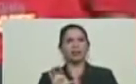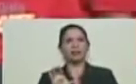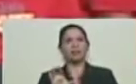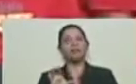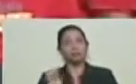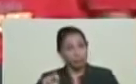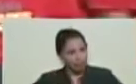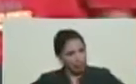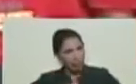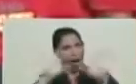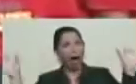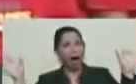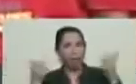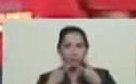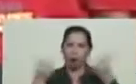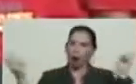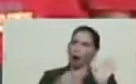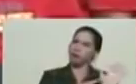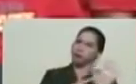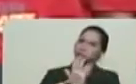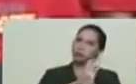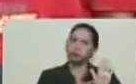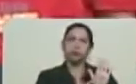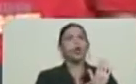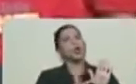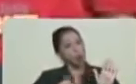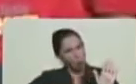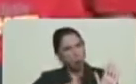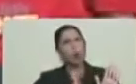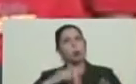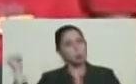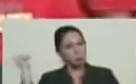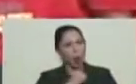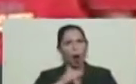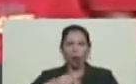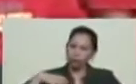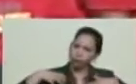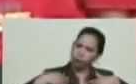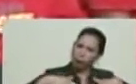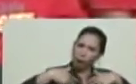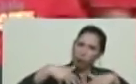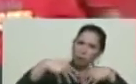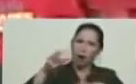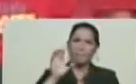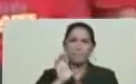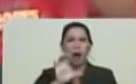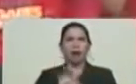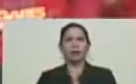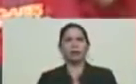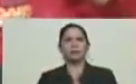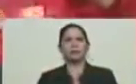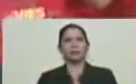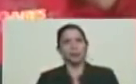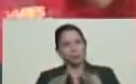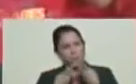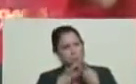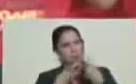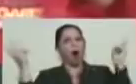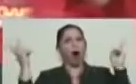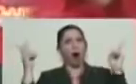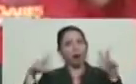claro el mensaje, recorreremos el millón de kilómetros que tiene la patria y le diremos al